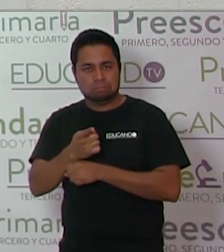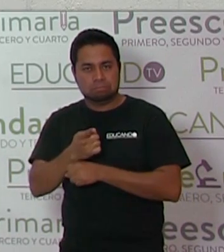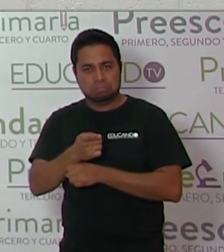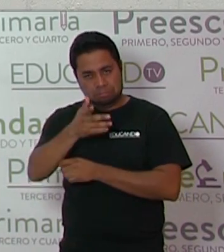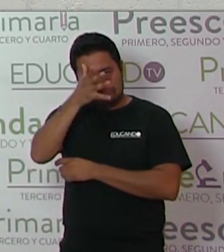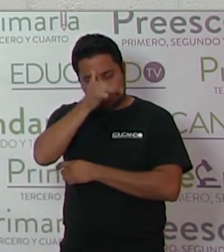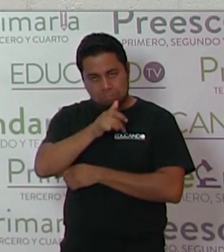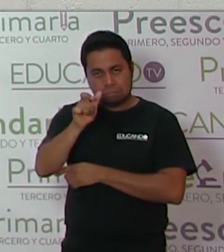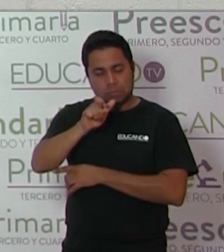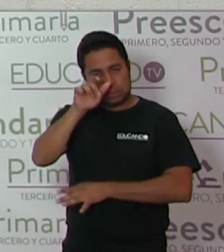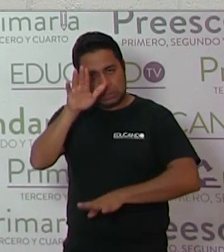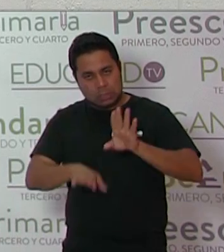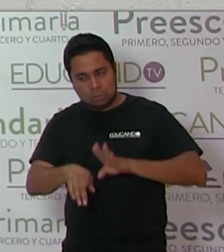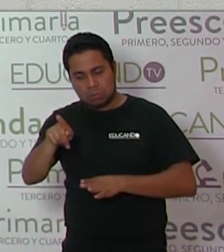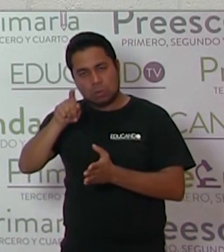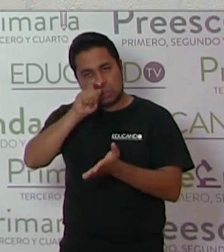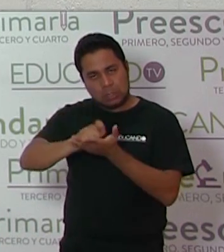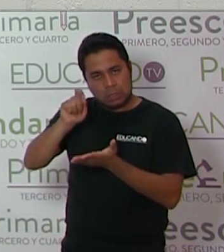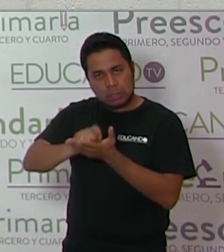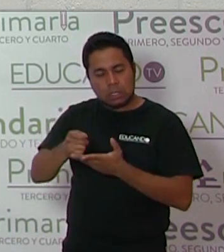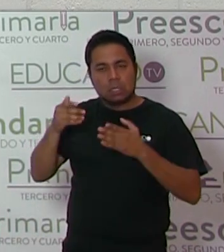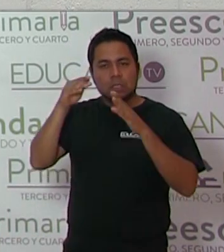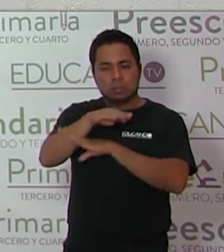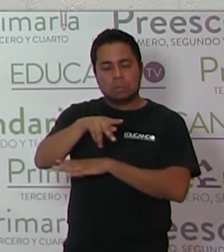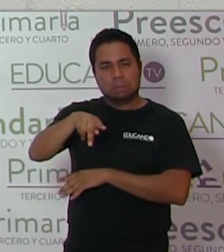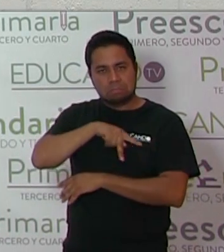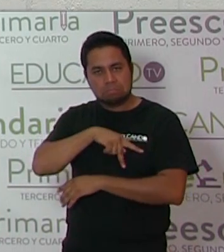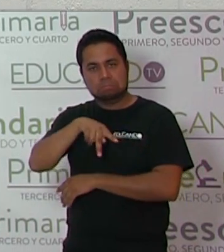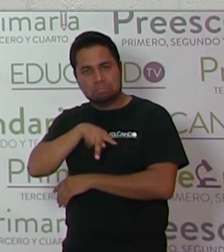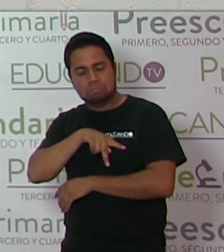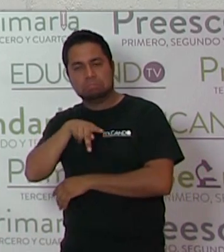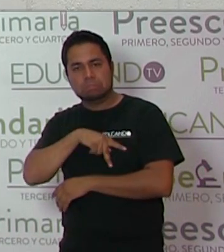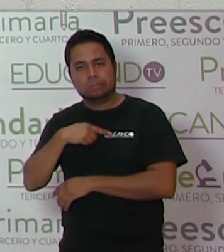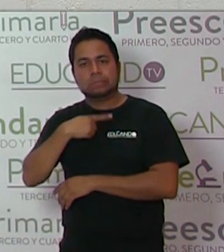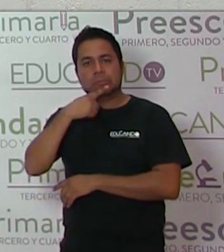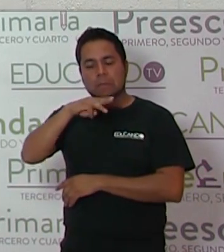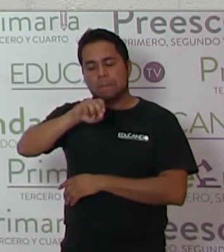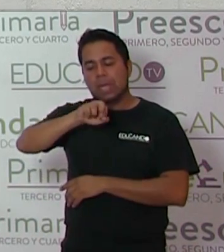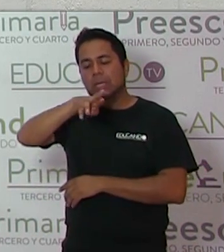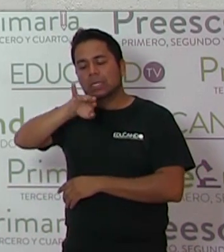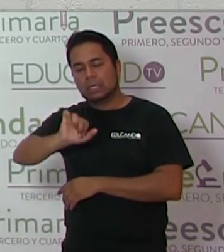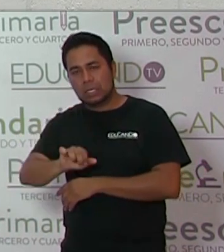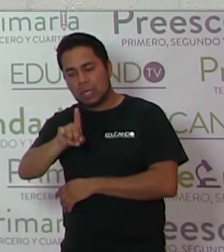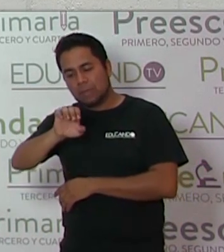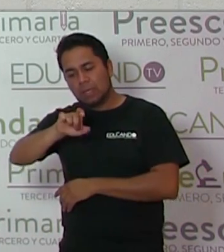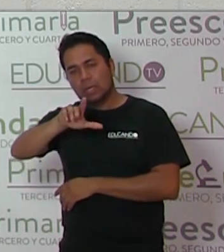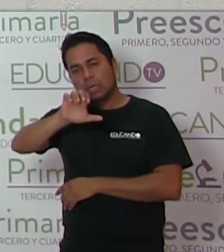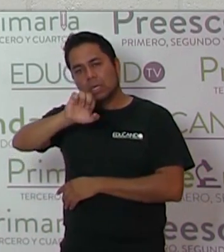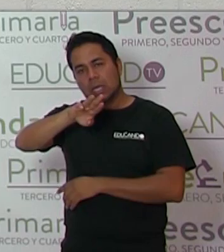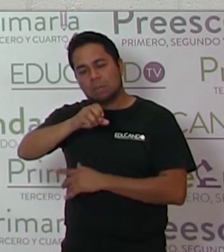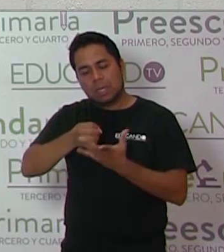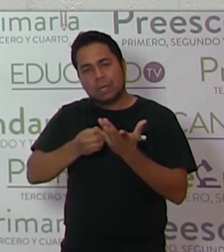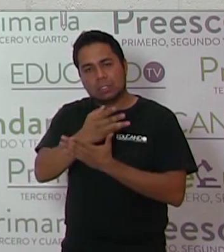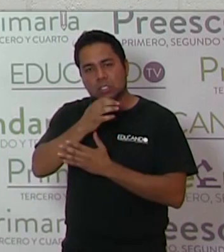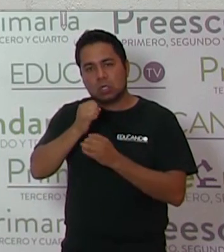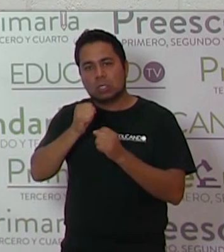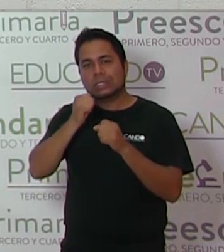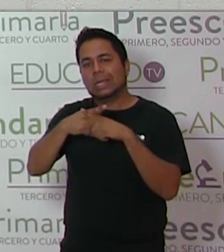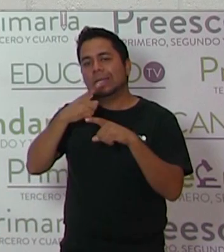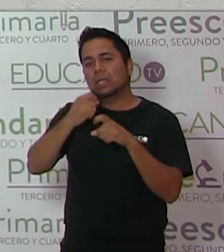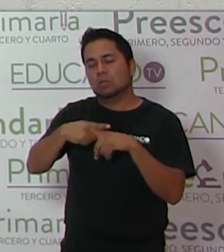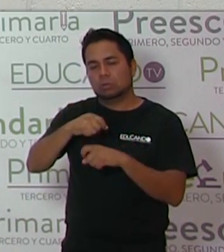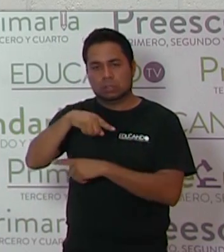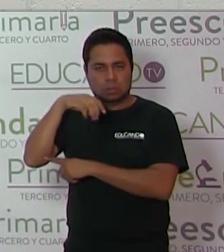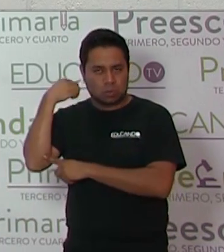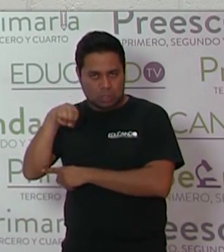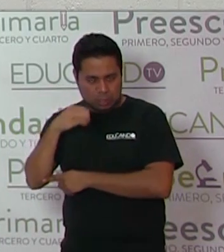¿Por qué? Porque a veces cuando nosotros escribimos sobre nosotros mismos, yo puedo decir, María del Carmen nació en Salina Cruz,